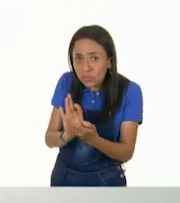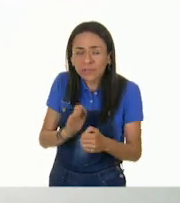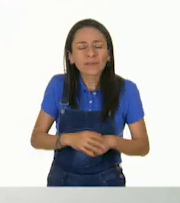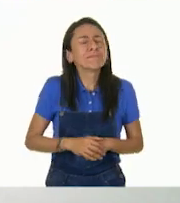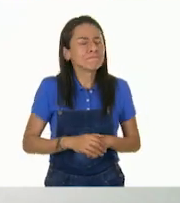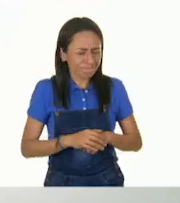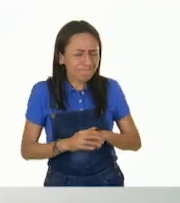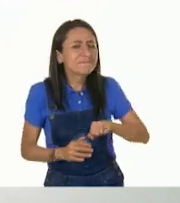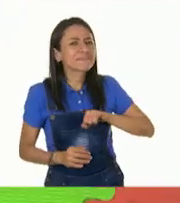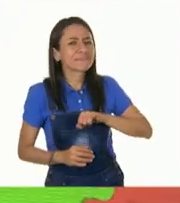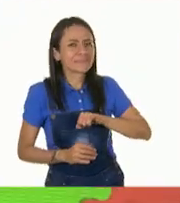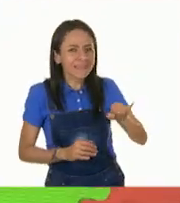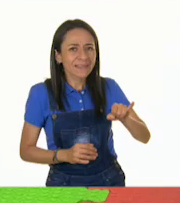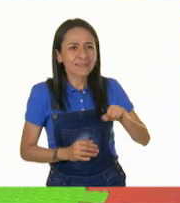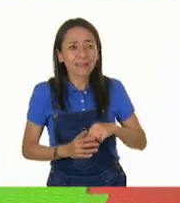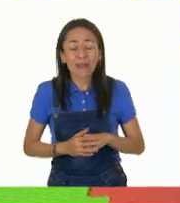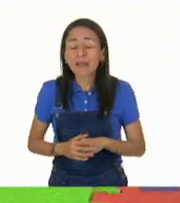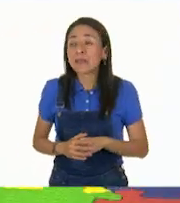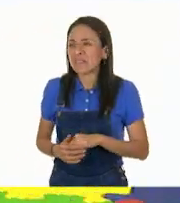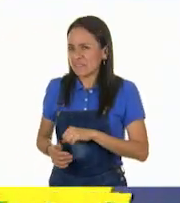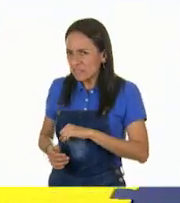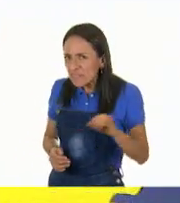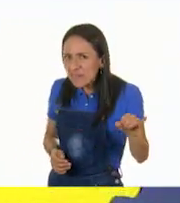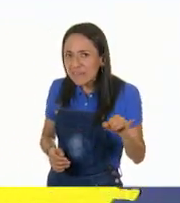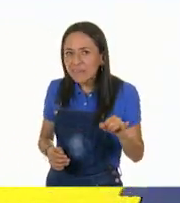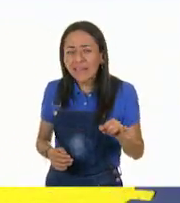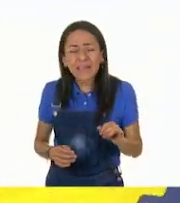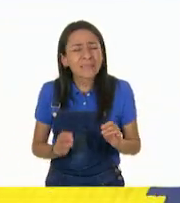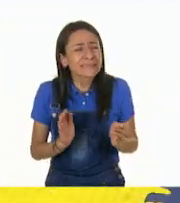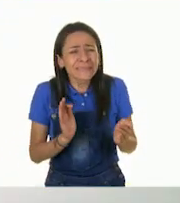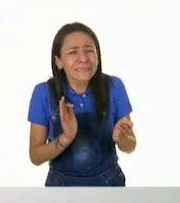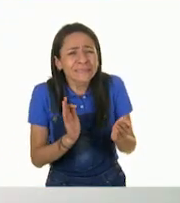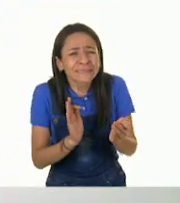izquierda desde cerca